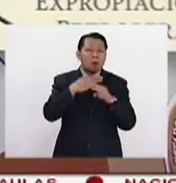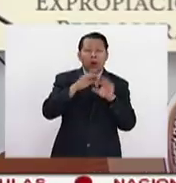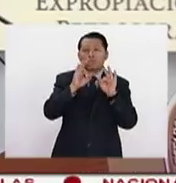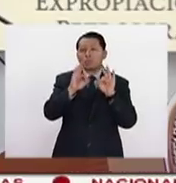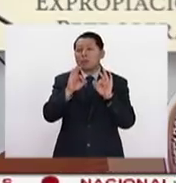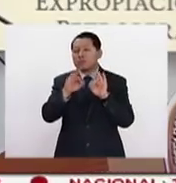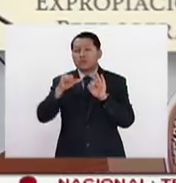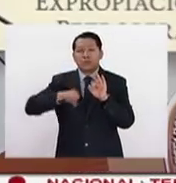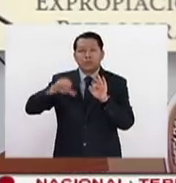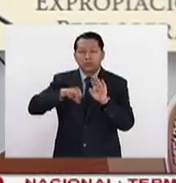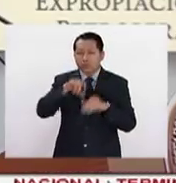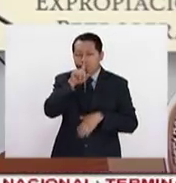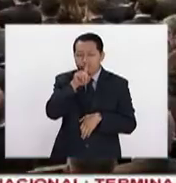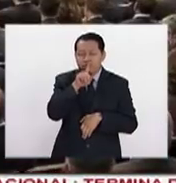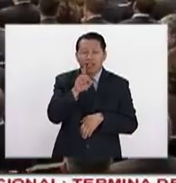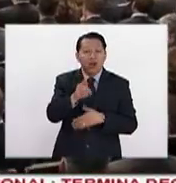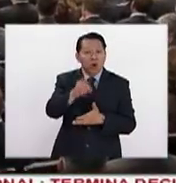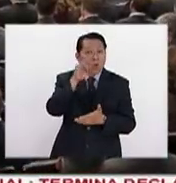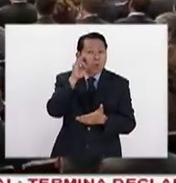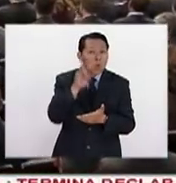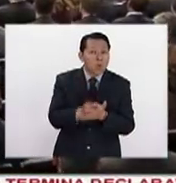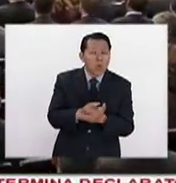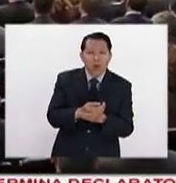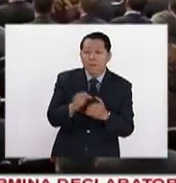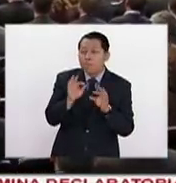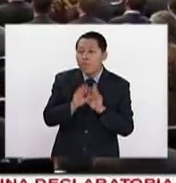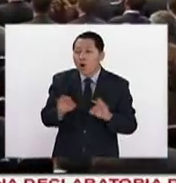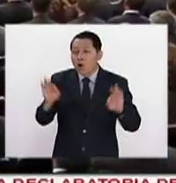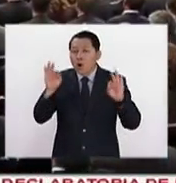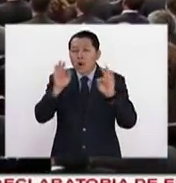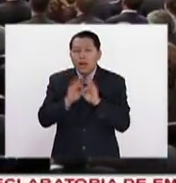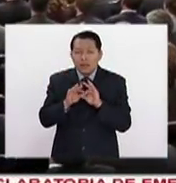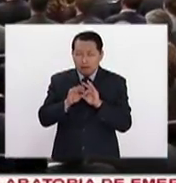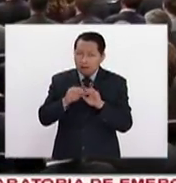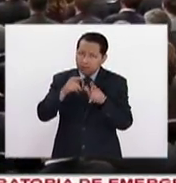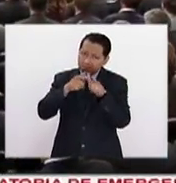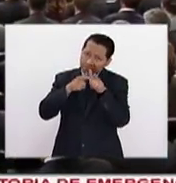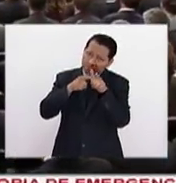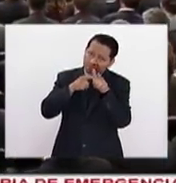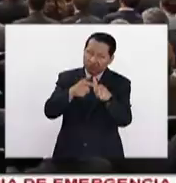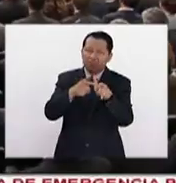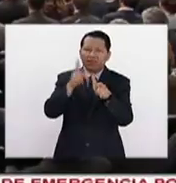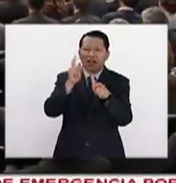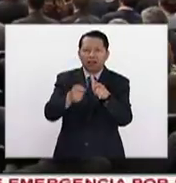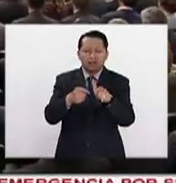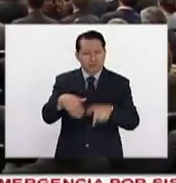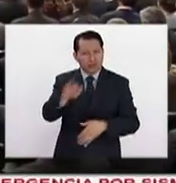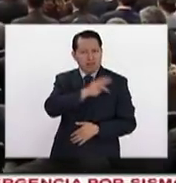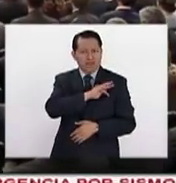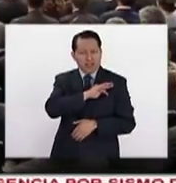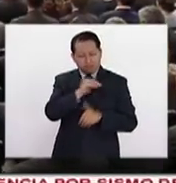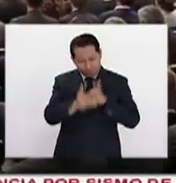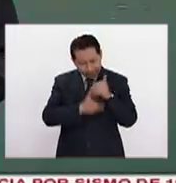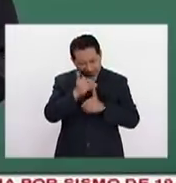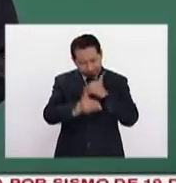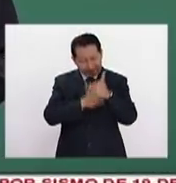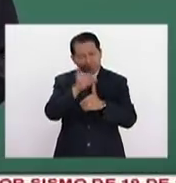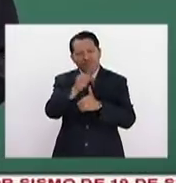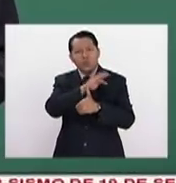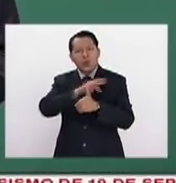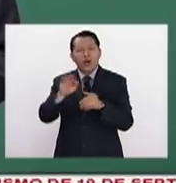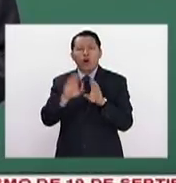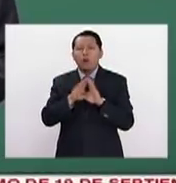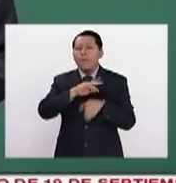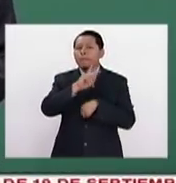pasado. El único camino que estamos obligados a transitar es hacia adelante, hacia la construcción del país